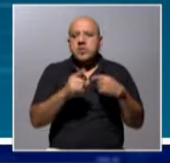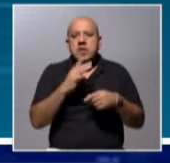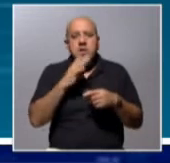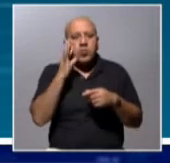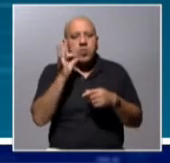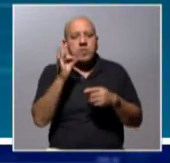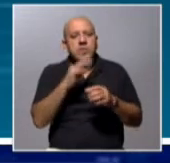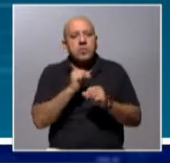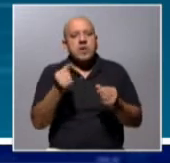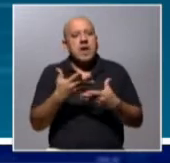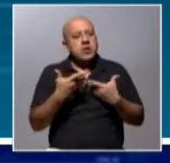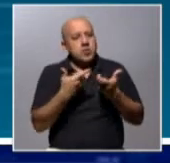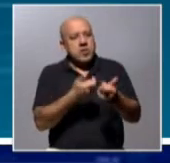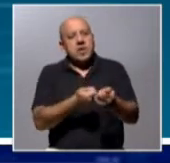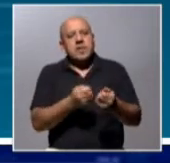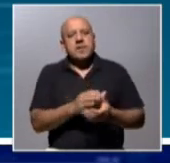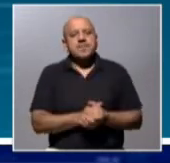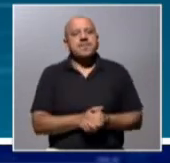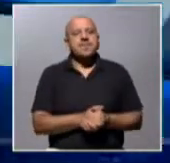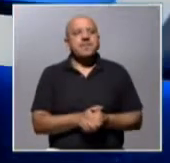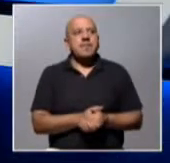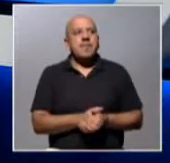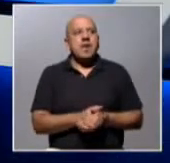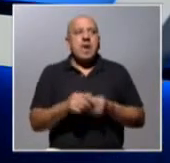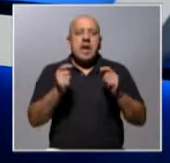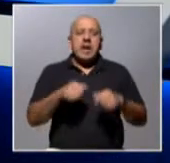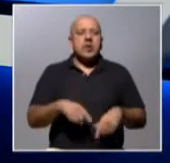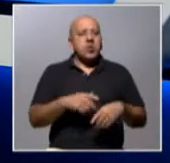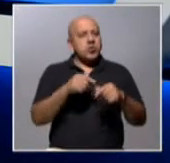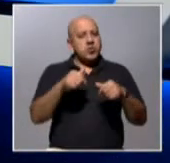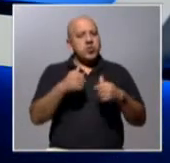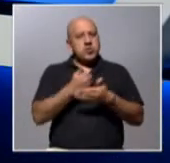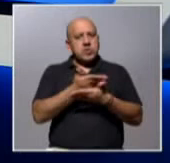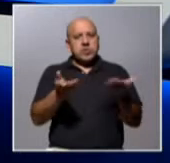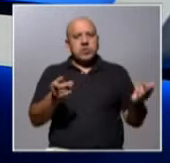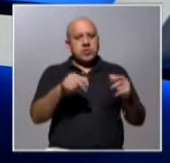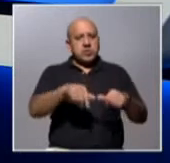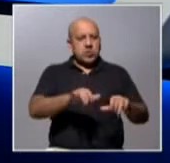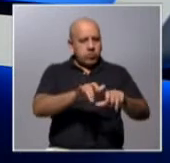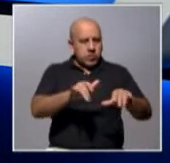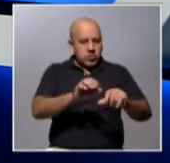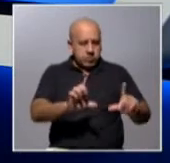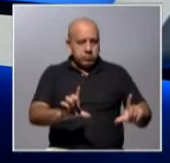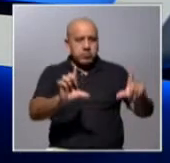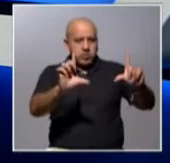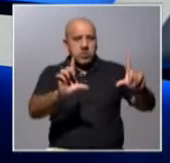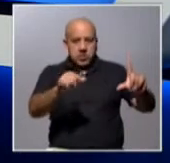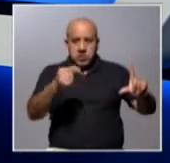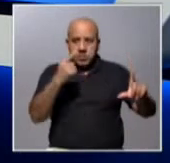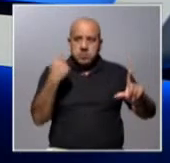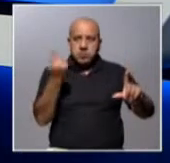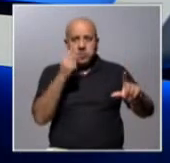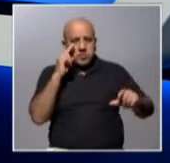todos. Y digamos que ha tenido una mayor visualización el portal a raíz de todo esto. Sí, el